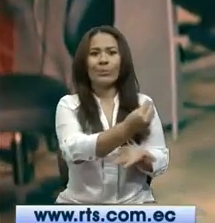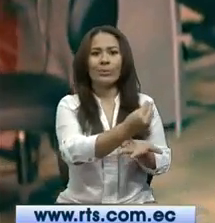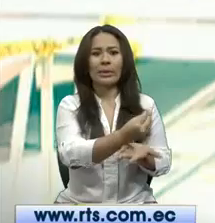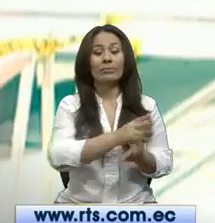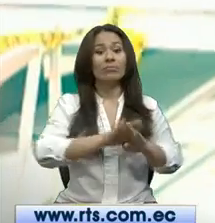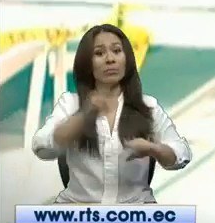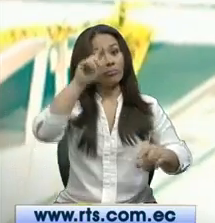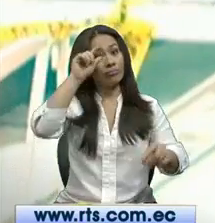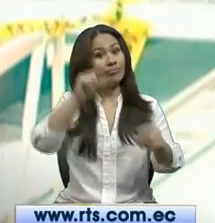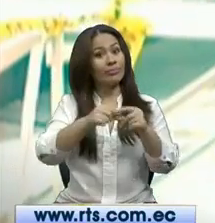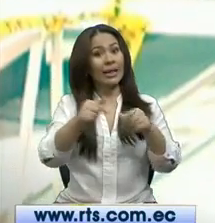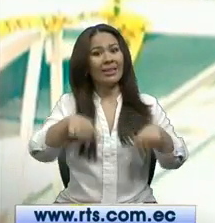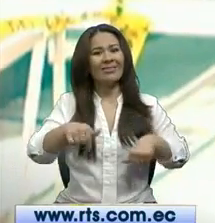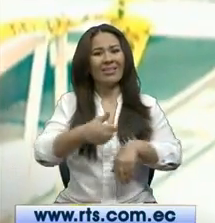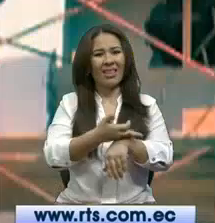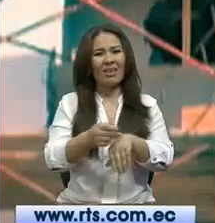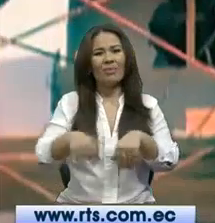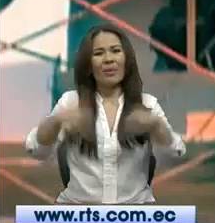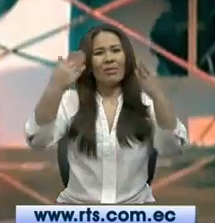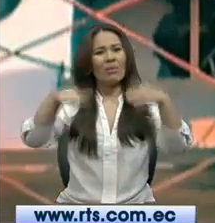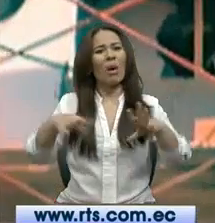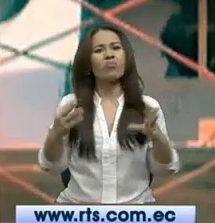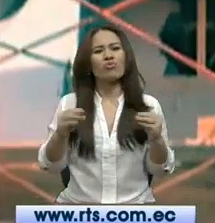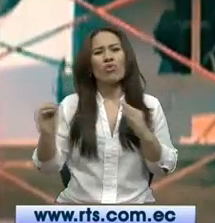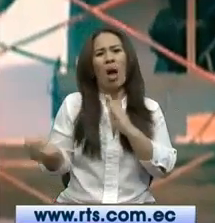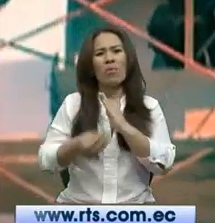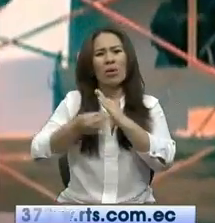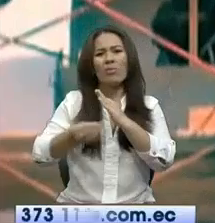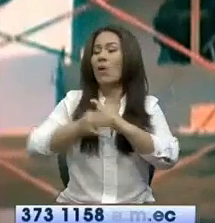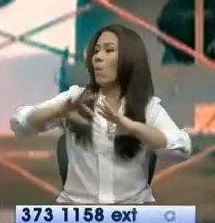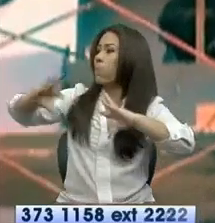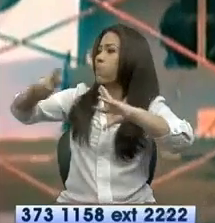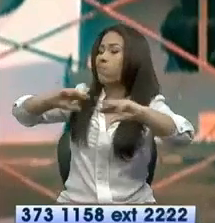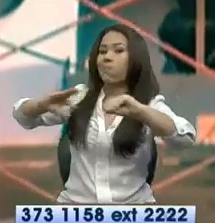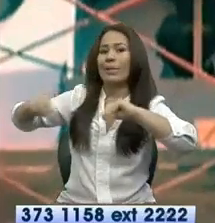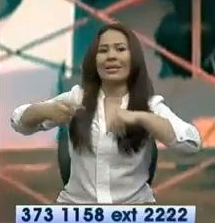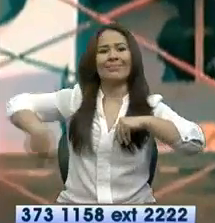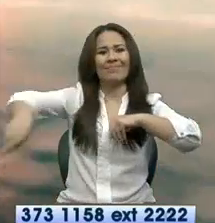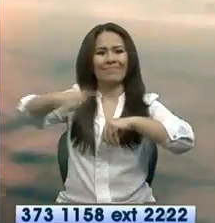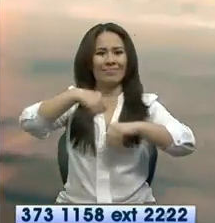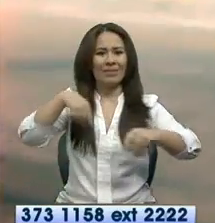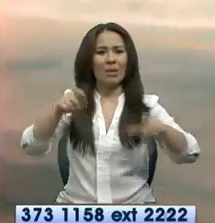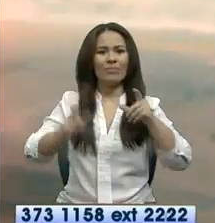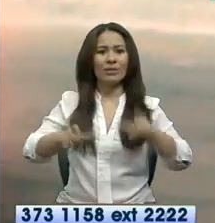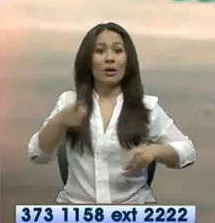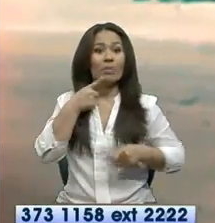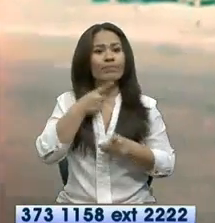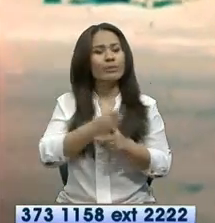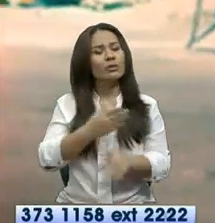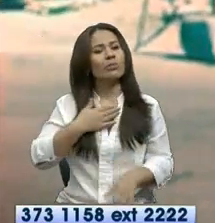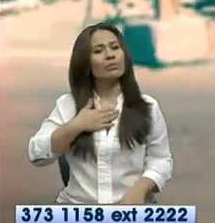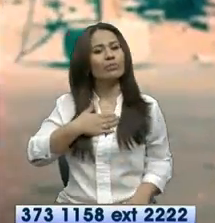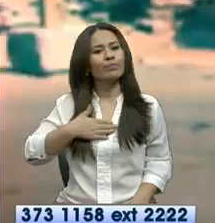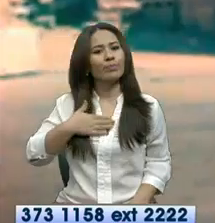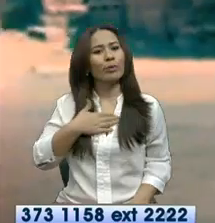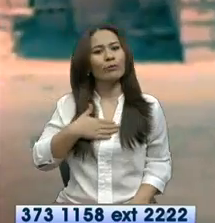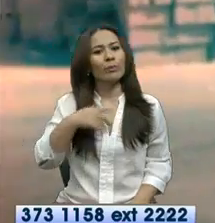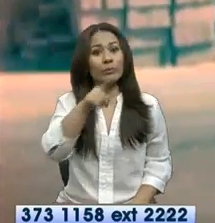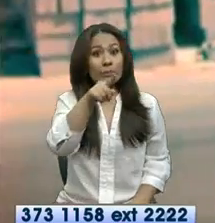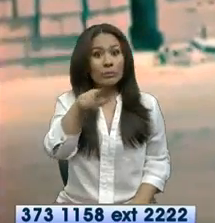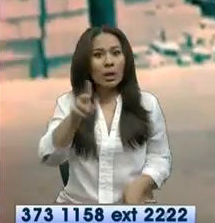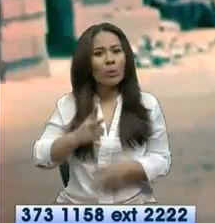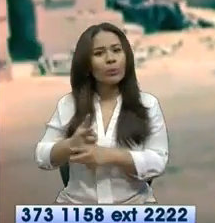fiscal, en estas épocas del año se incrementa el índice de robo a la ciudadanía, por lo que hace un llamado a tener